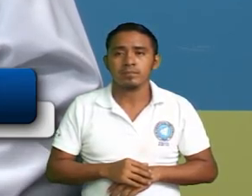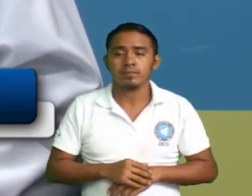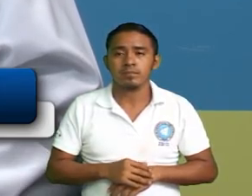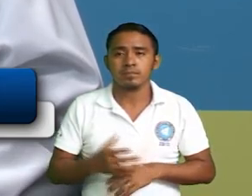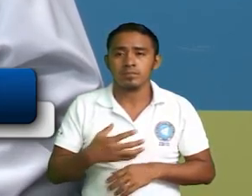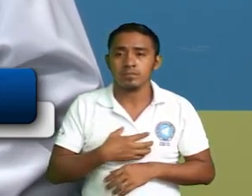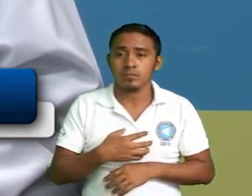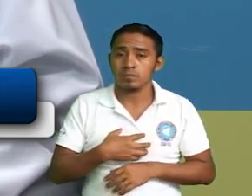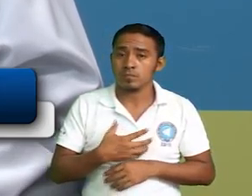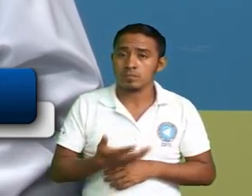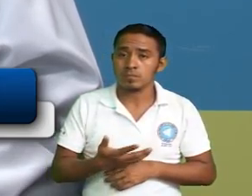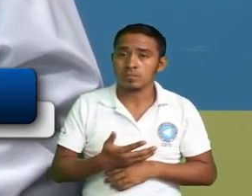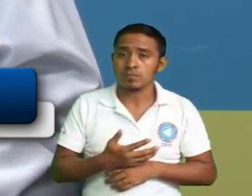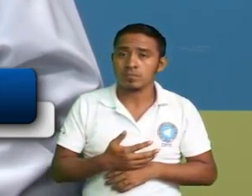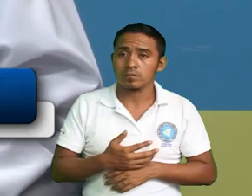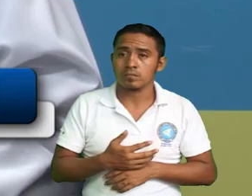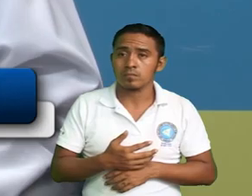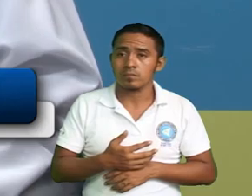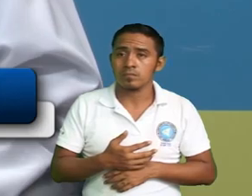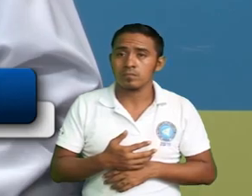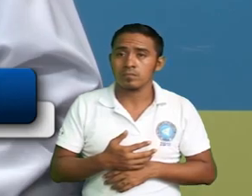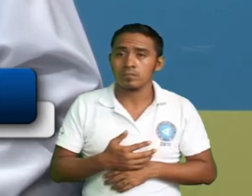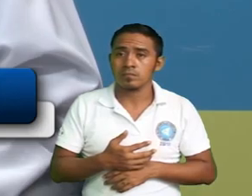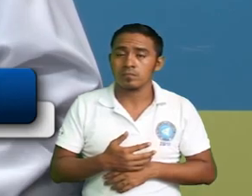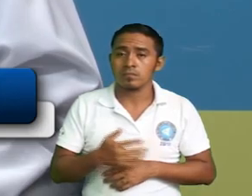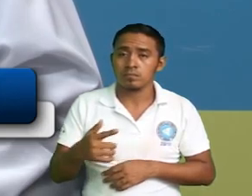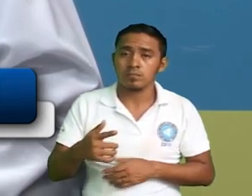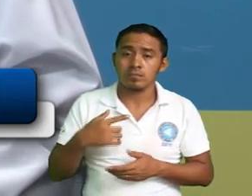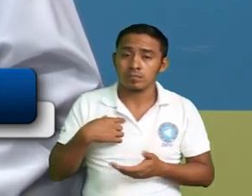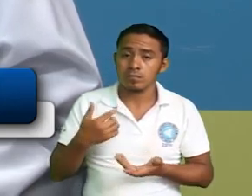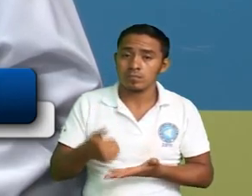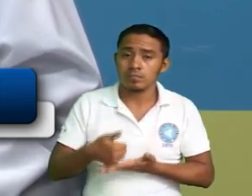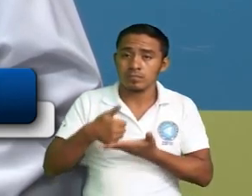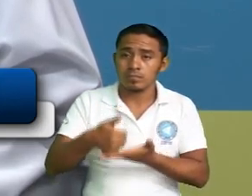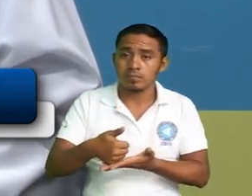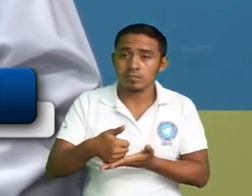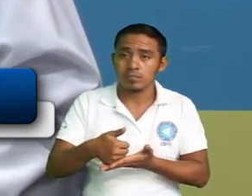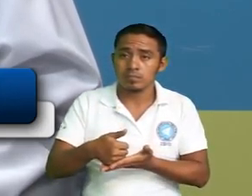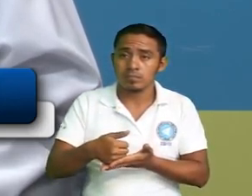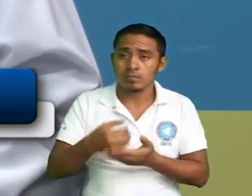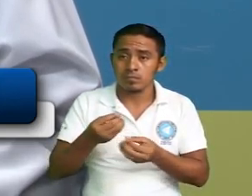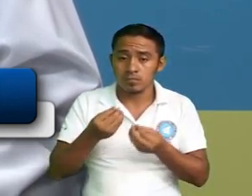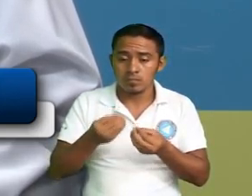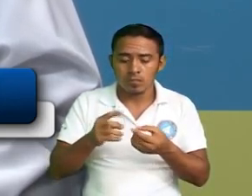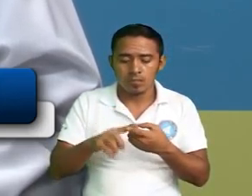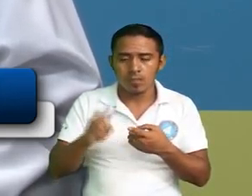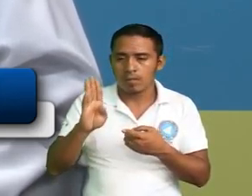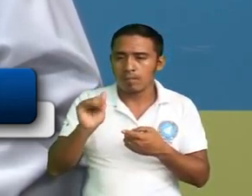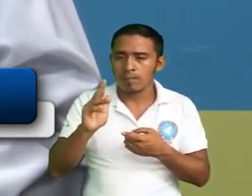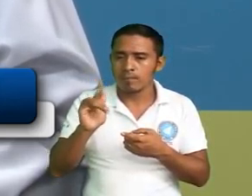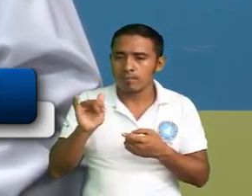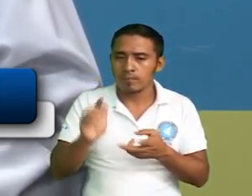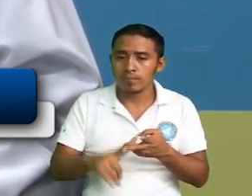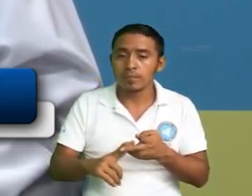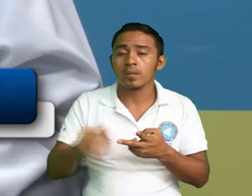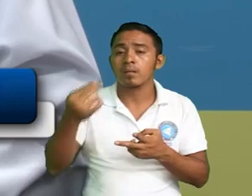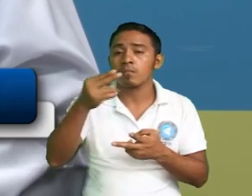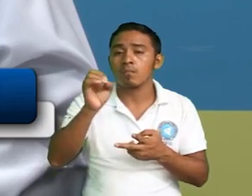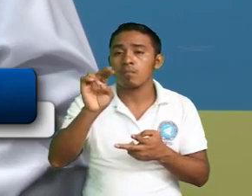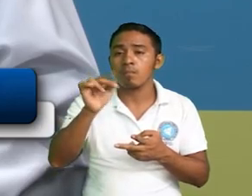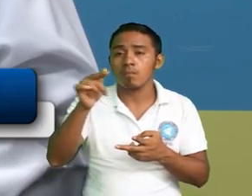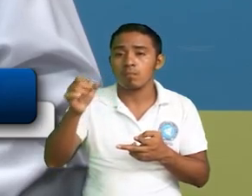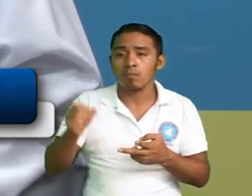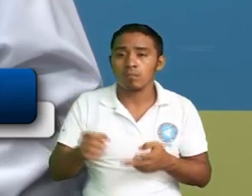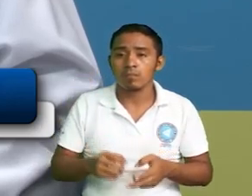una solución que vaya a tratar muchas bacterias y hongos al mismo tiempo,